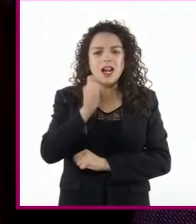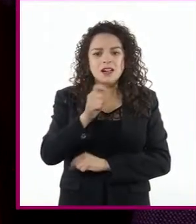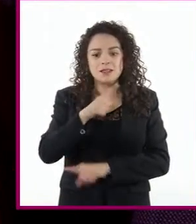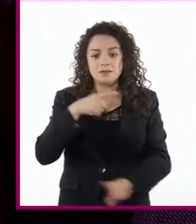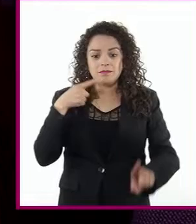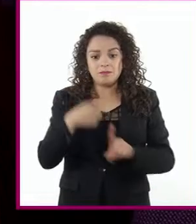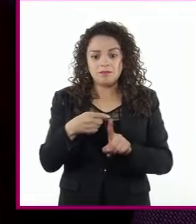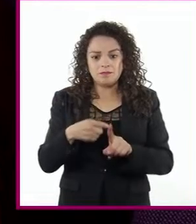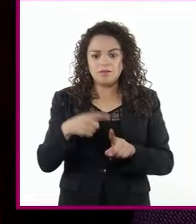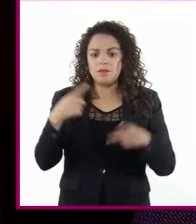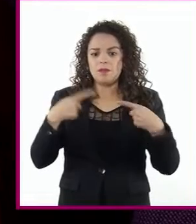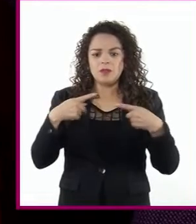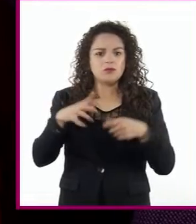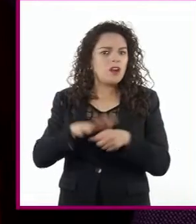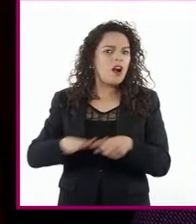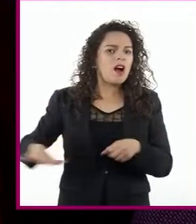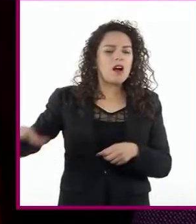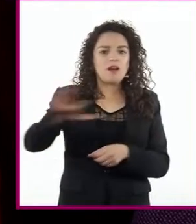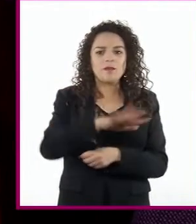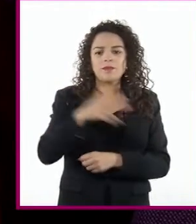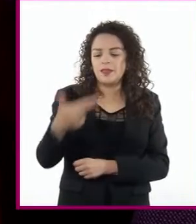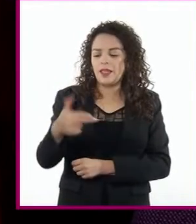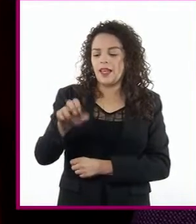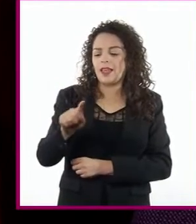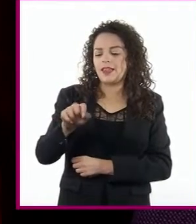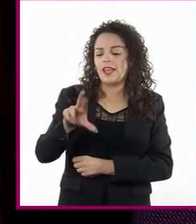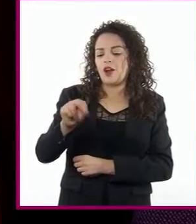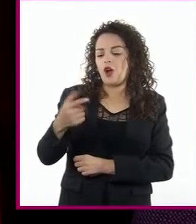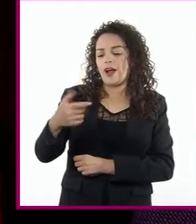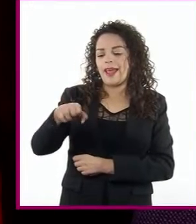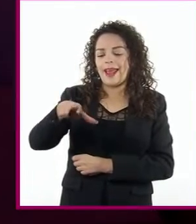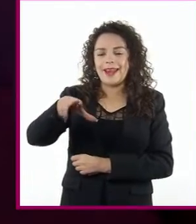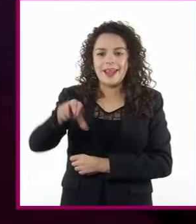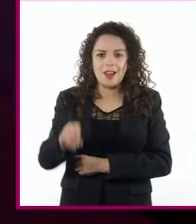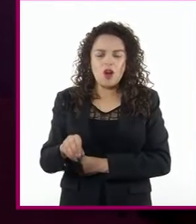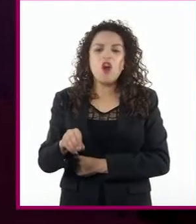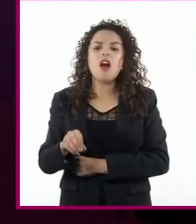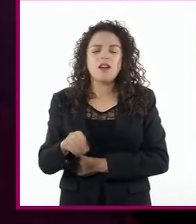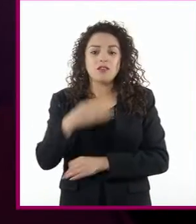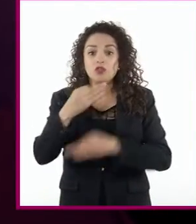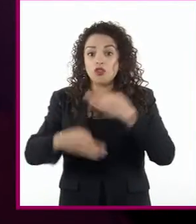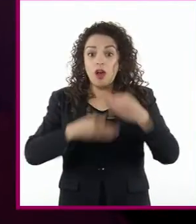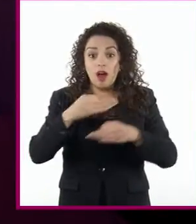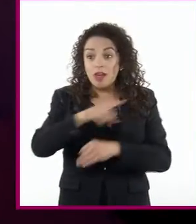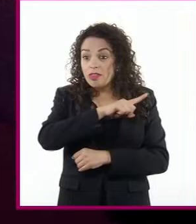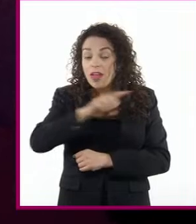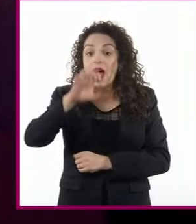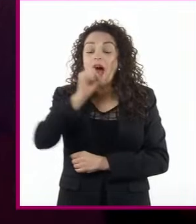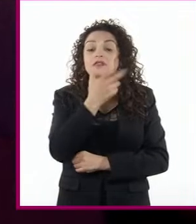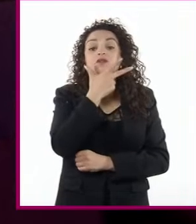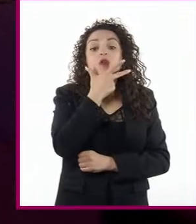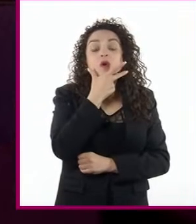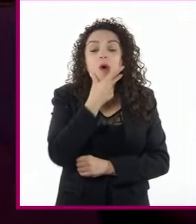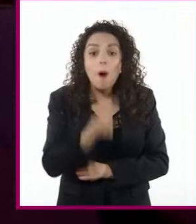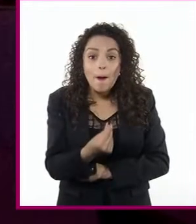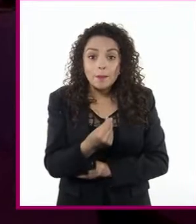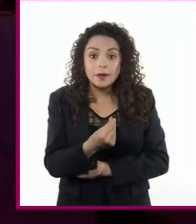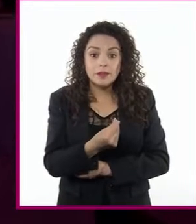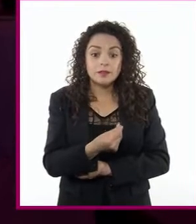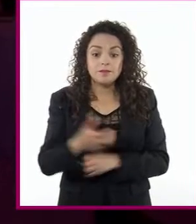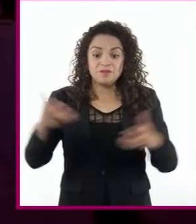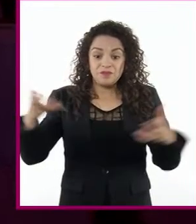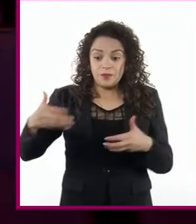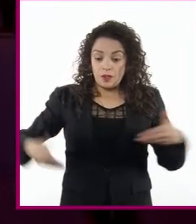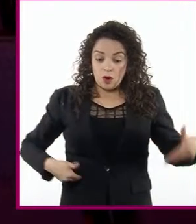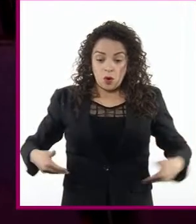público heterogéneo. Todos los papeles eran interpretados por hombres. Se crearon obras históricas